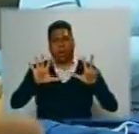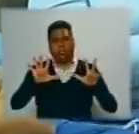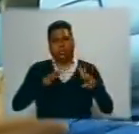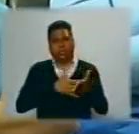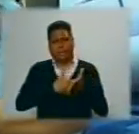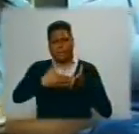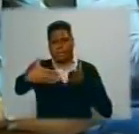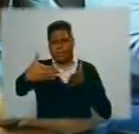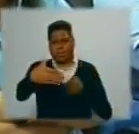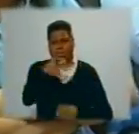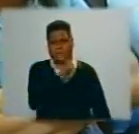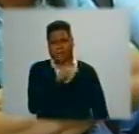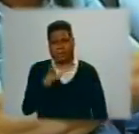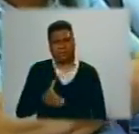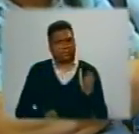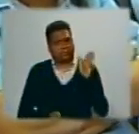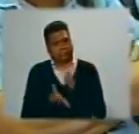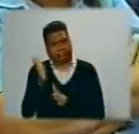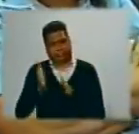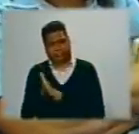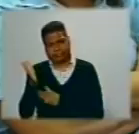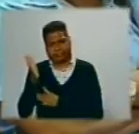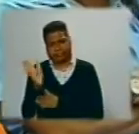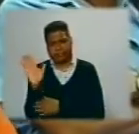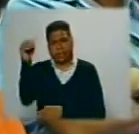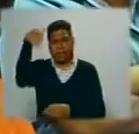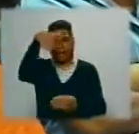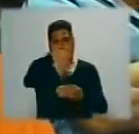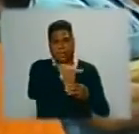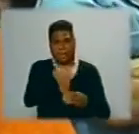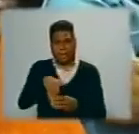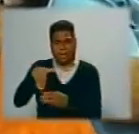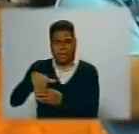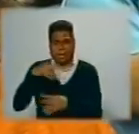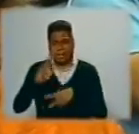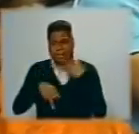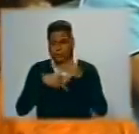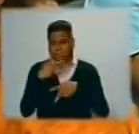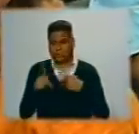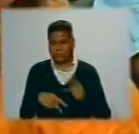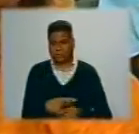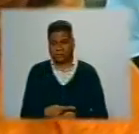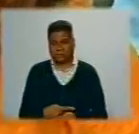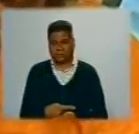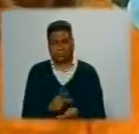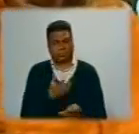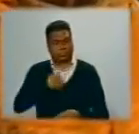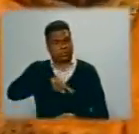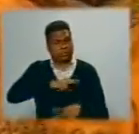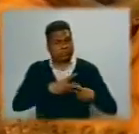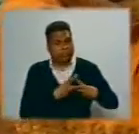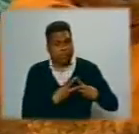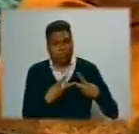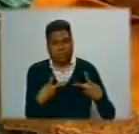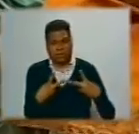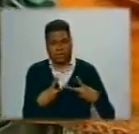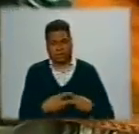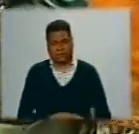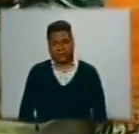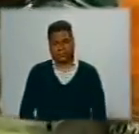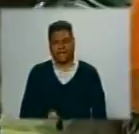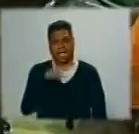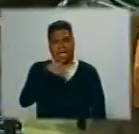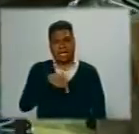venezolanas salimos a expresar en ese proceso electoral nuestra voluntad. Esta Asamblea